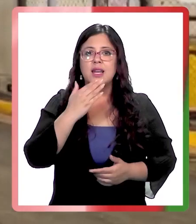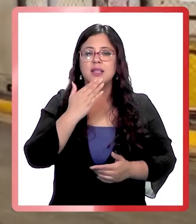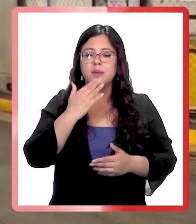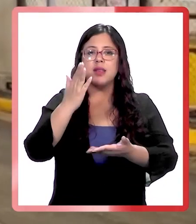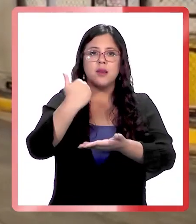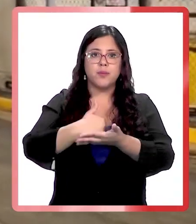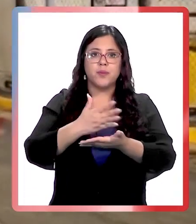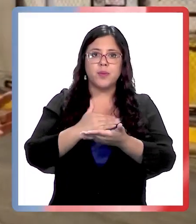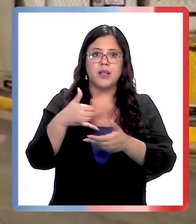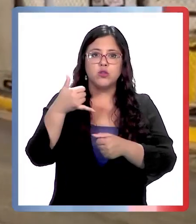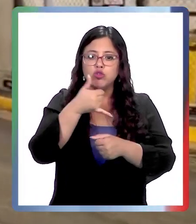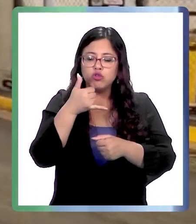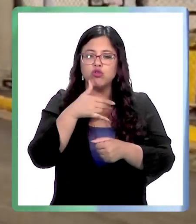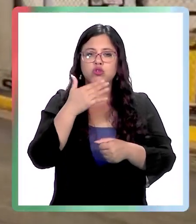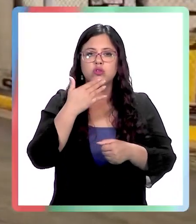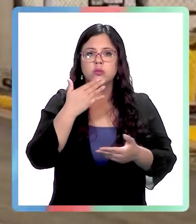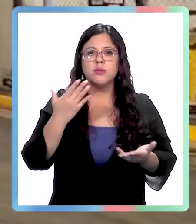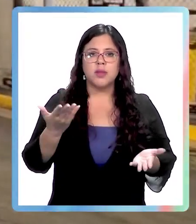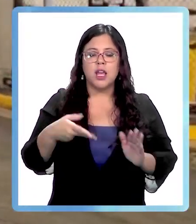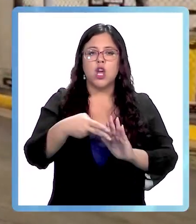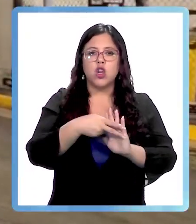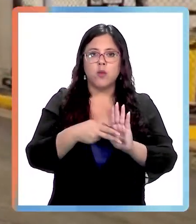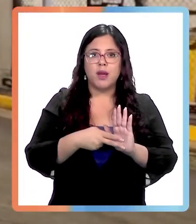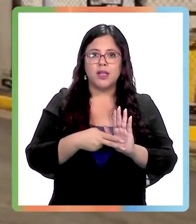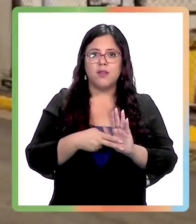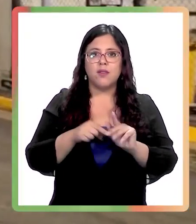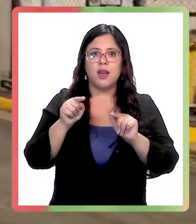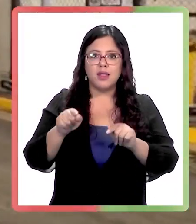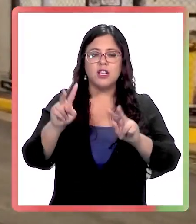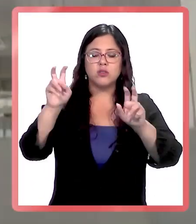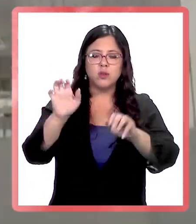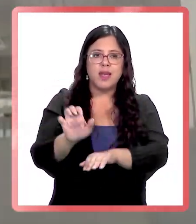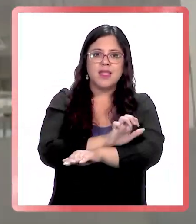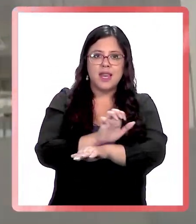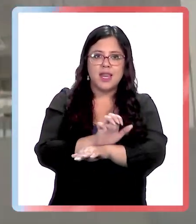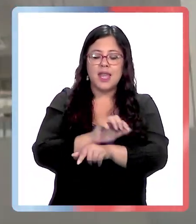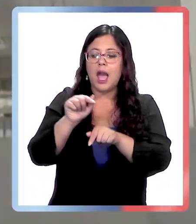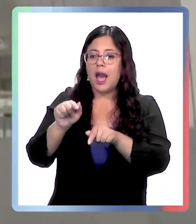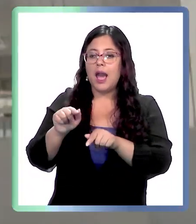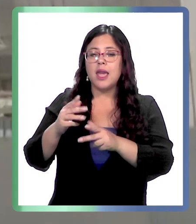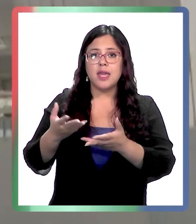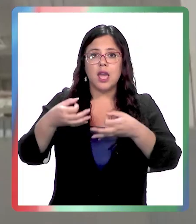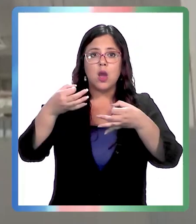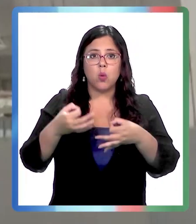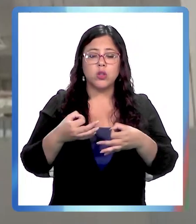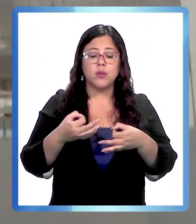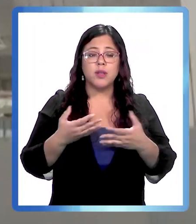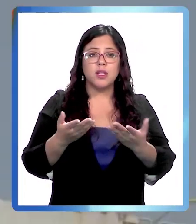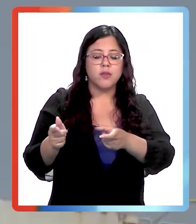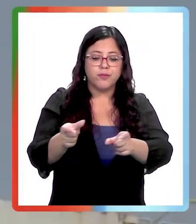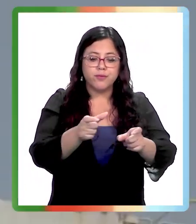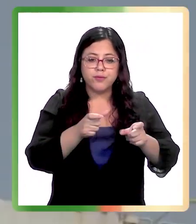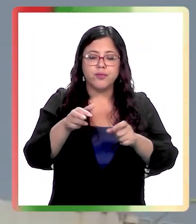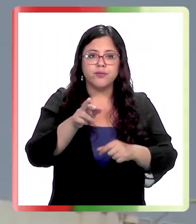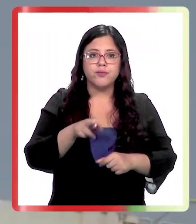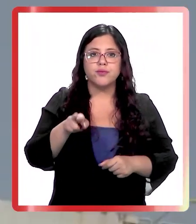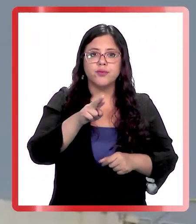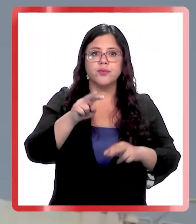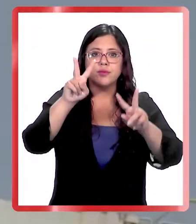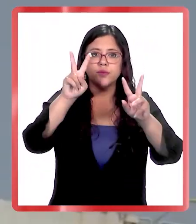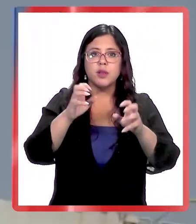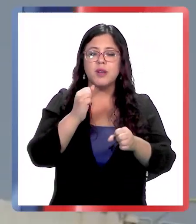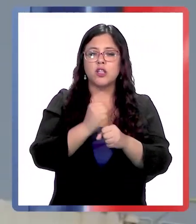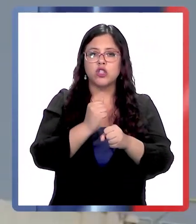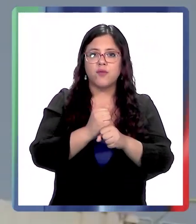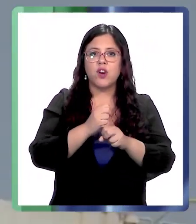RCA, el plan de descontaminación y la norma de termoeléctrica. Según se especificó, el organismo realiza un monitoreo constante a